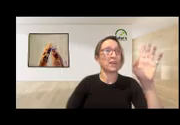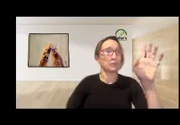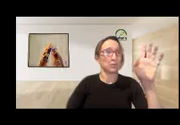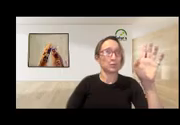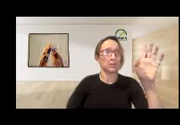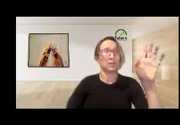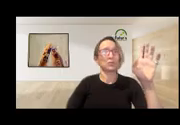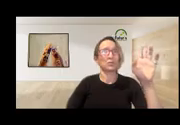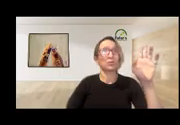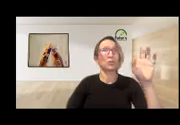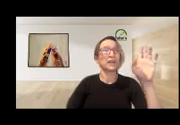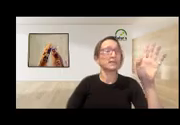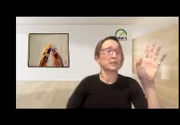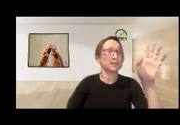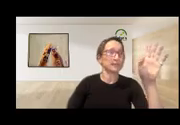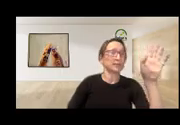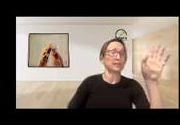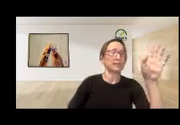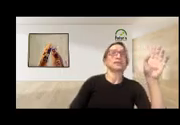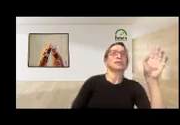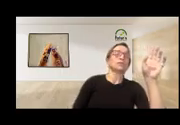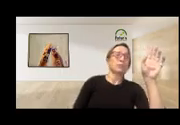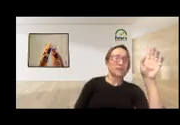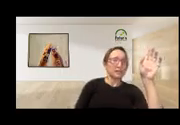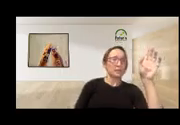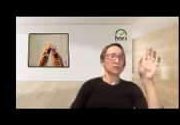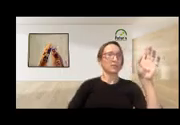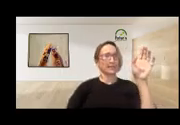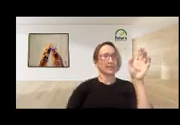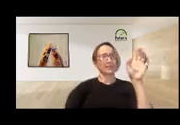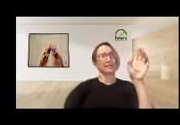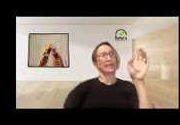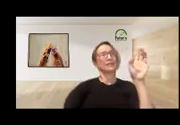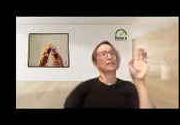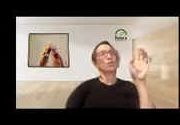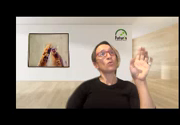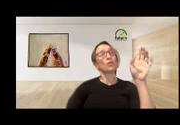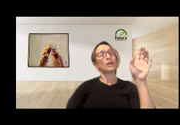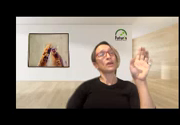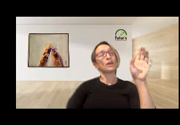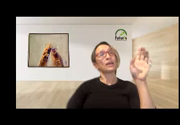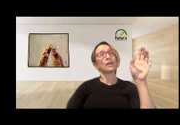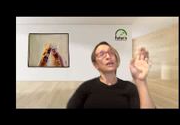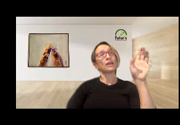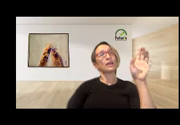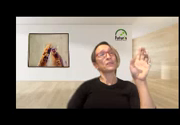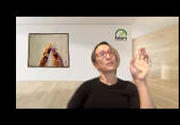estos son los huesos, son dos vértebras, son vértebras torácicas